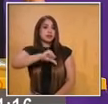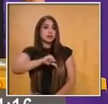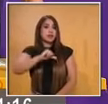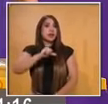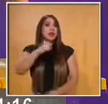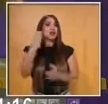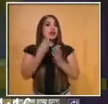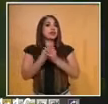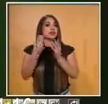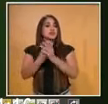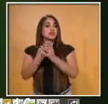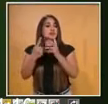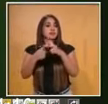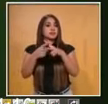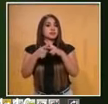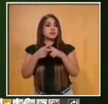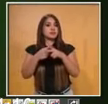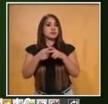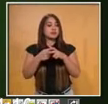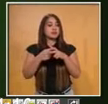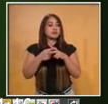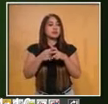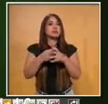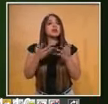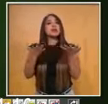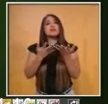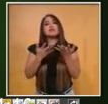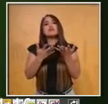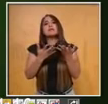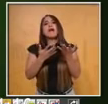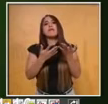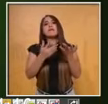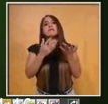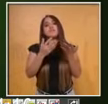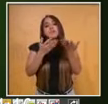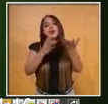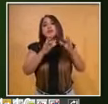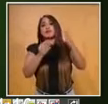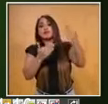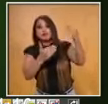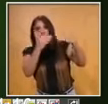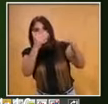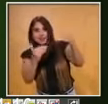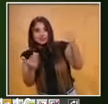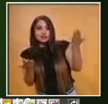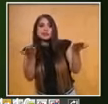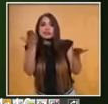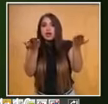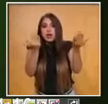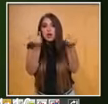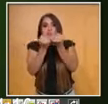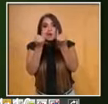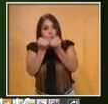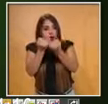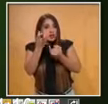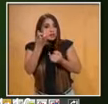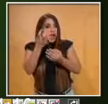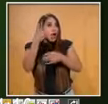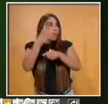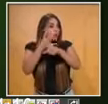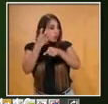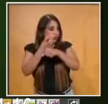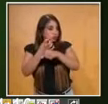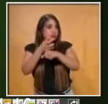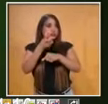clase de matemáticas es identifica y genera fracciones equivalentes para cuarto grado. Tercer grado es importante que vayas identificando